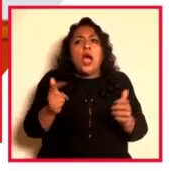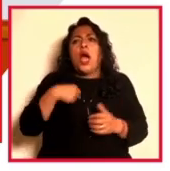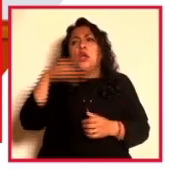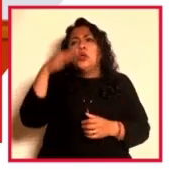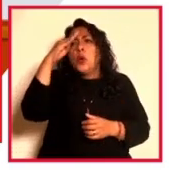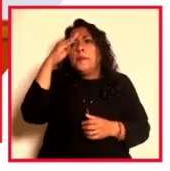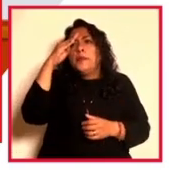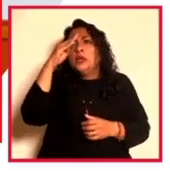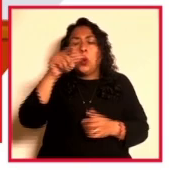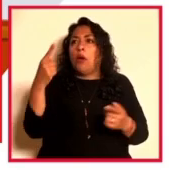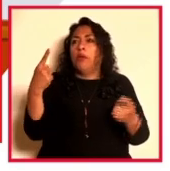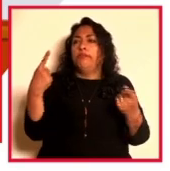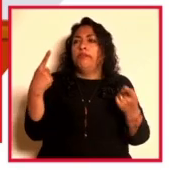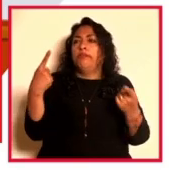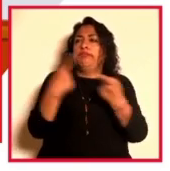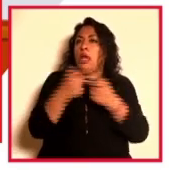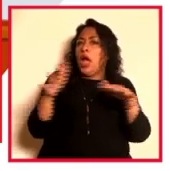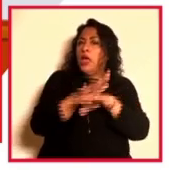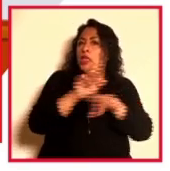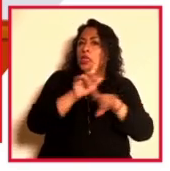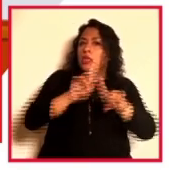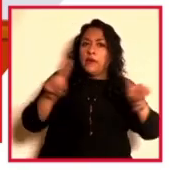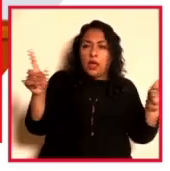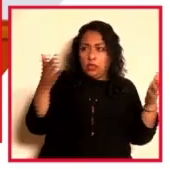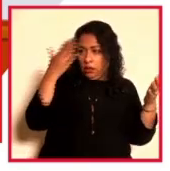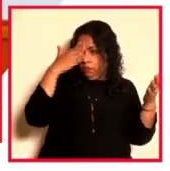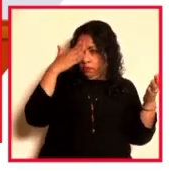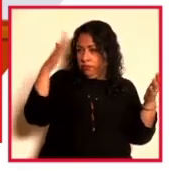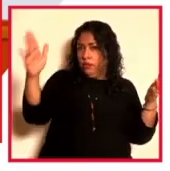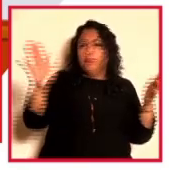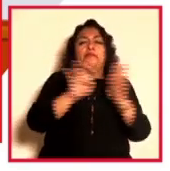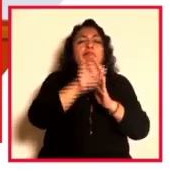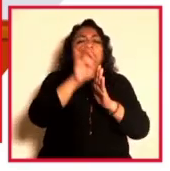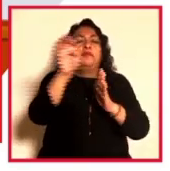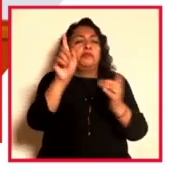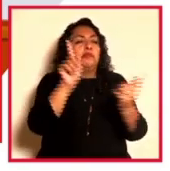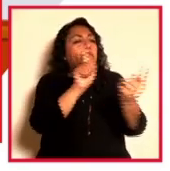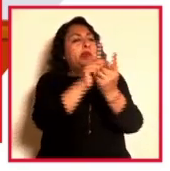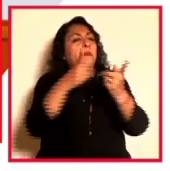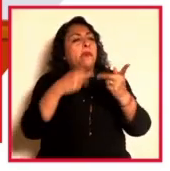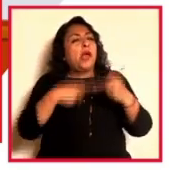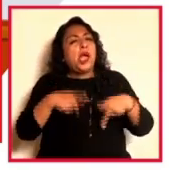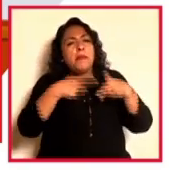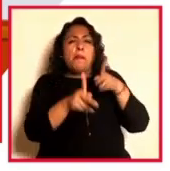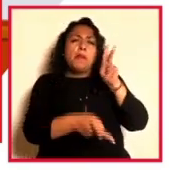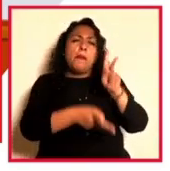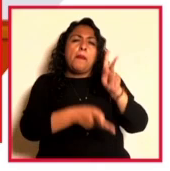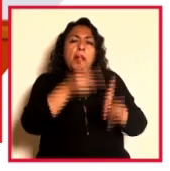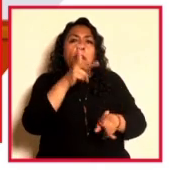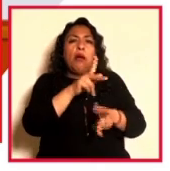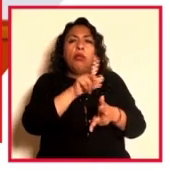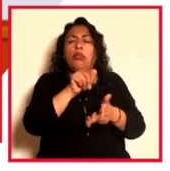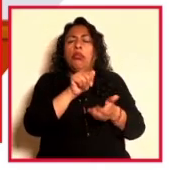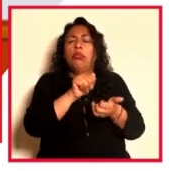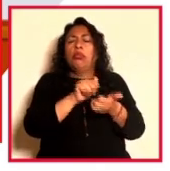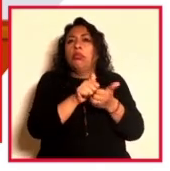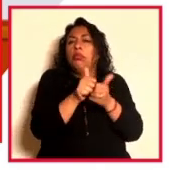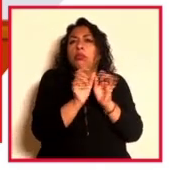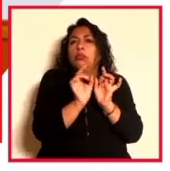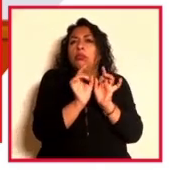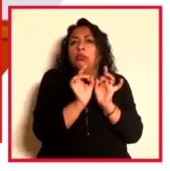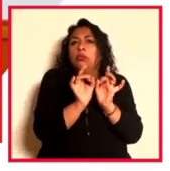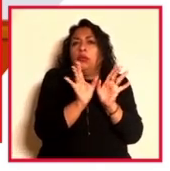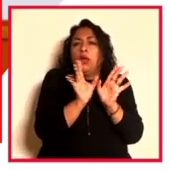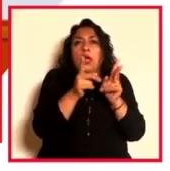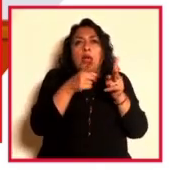pronto te encuentras con alguien empieza a conversar y Y a partir de ese momento por alguna razón empiezas